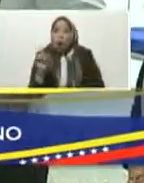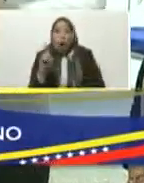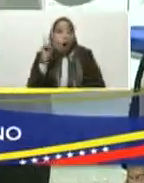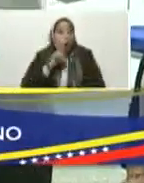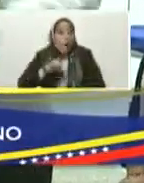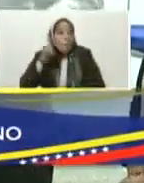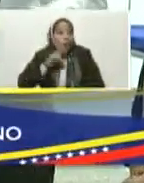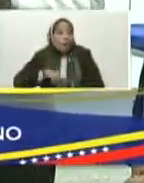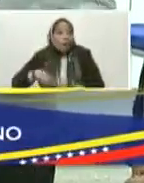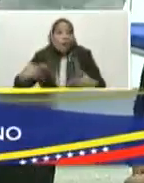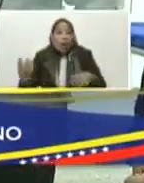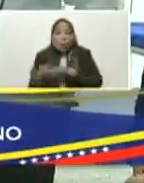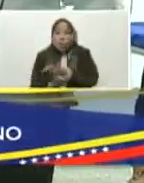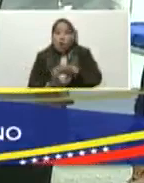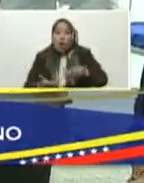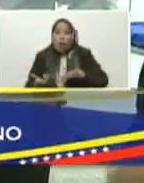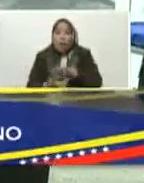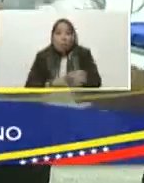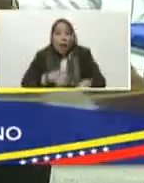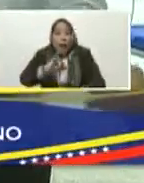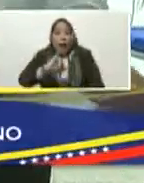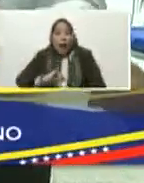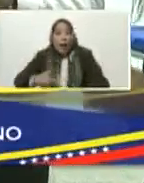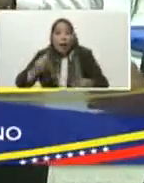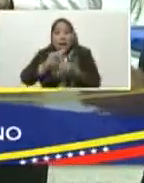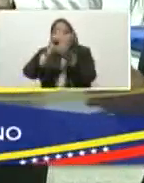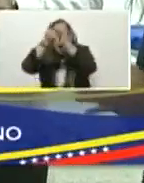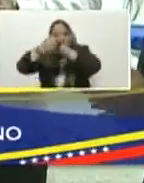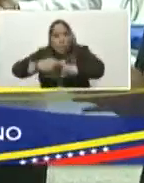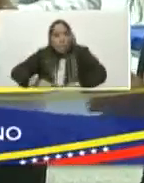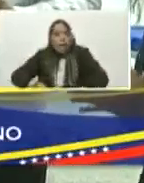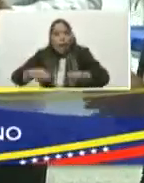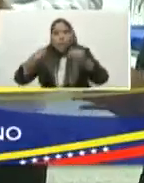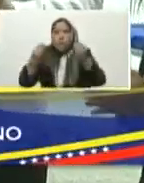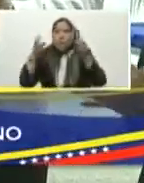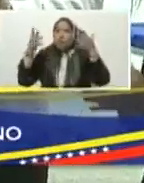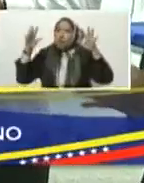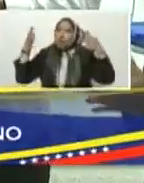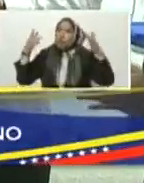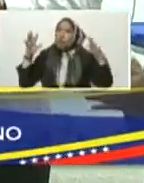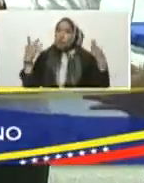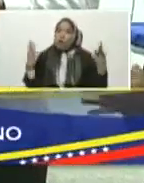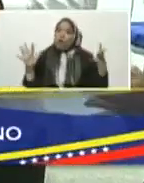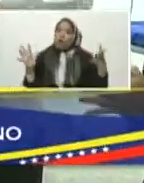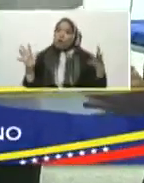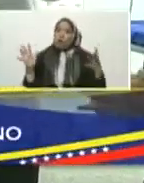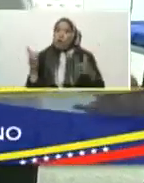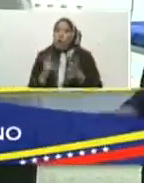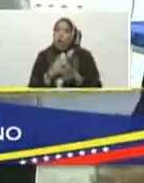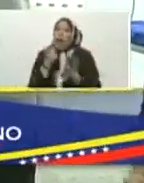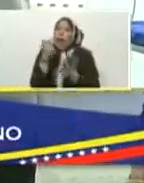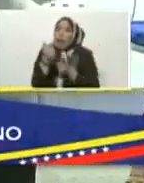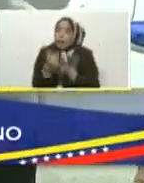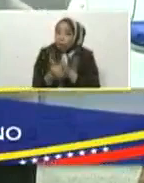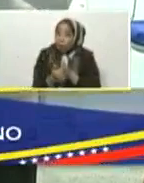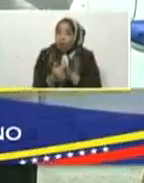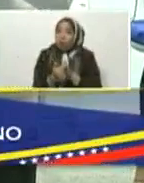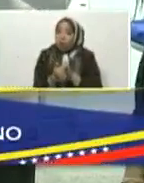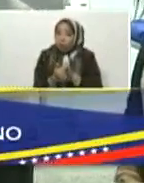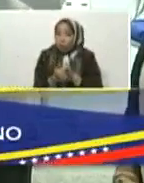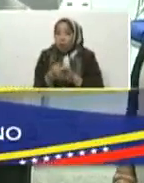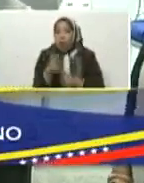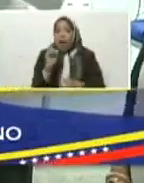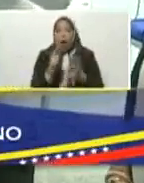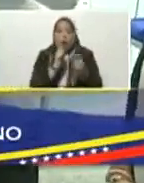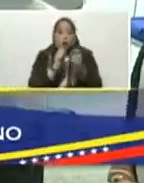bien. Muchas cosas tienen que cambiar. Y deben cambiar. Así es. Entonces, han hecho unos reportajes